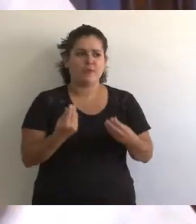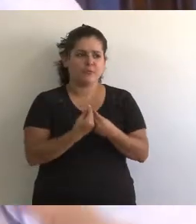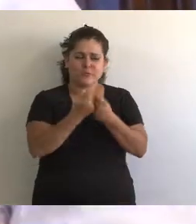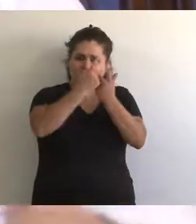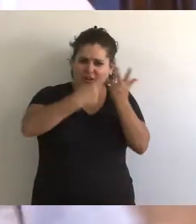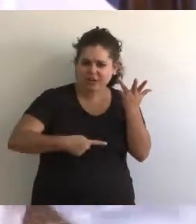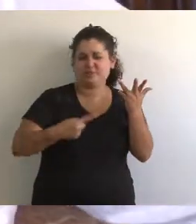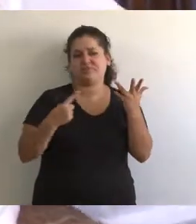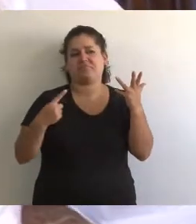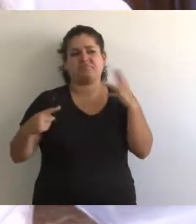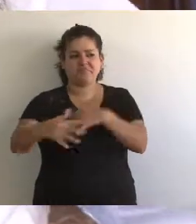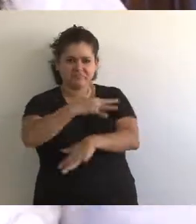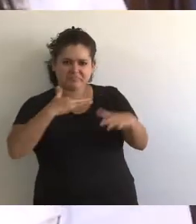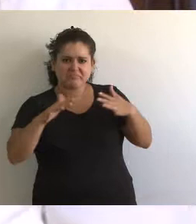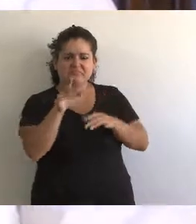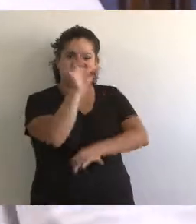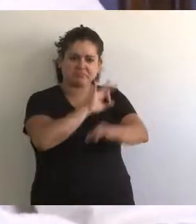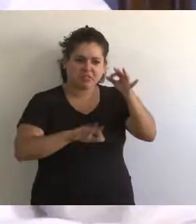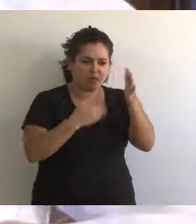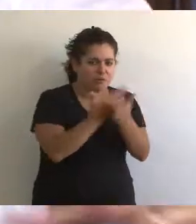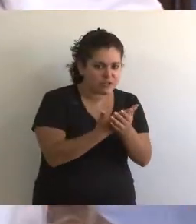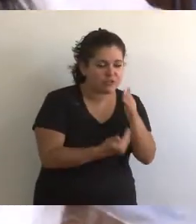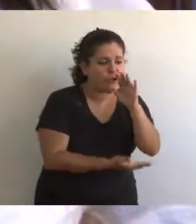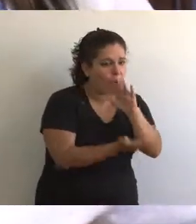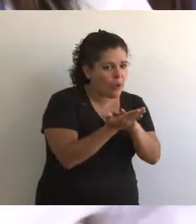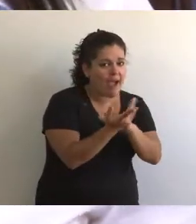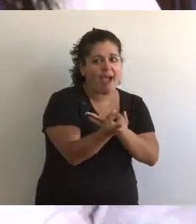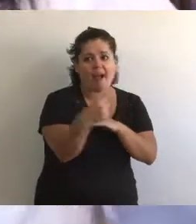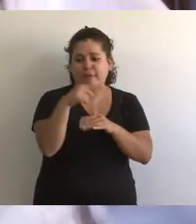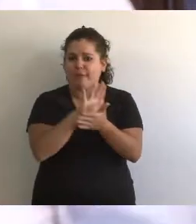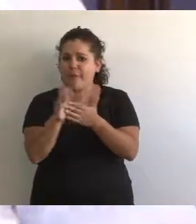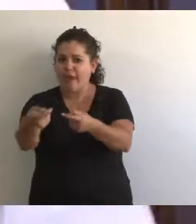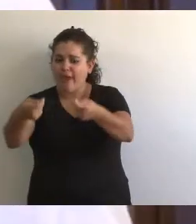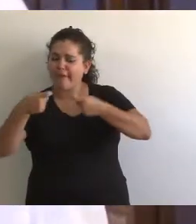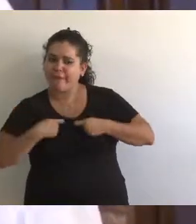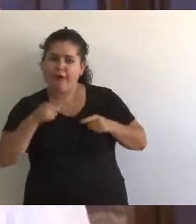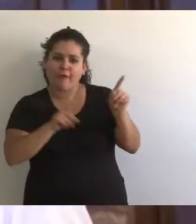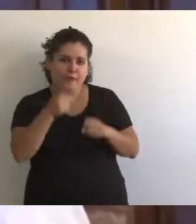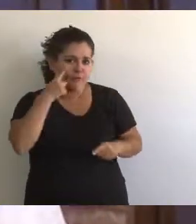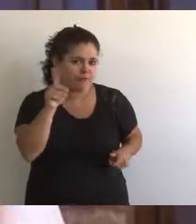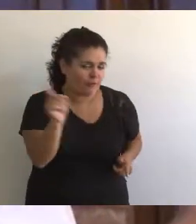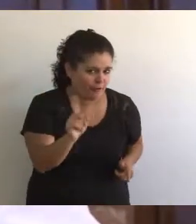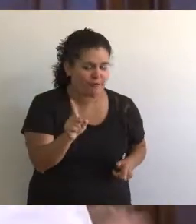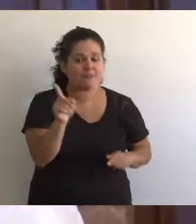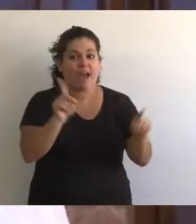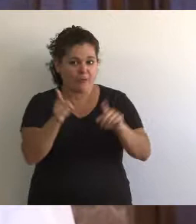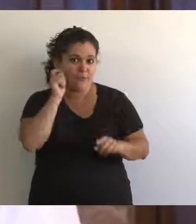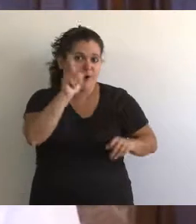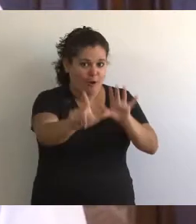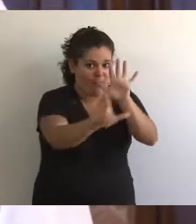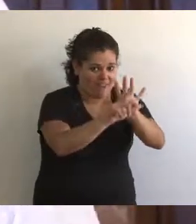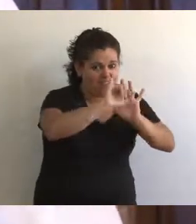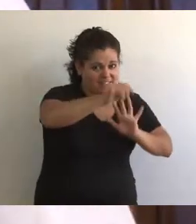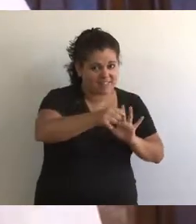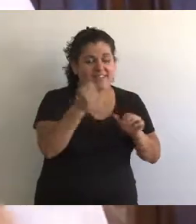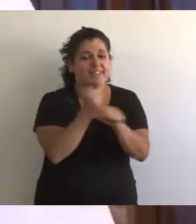tantas cuestiones que se transitan, esos proyectos que vienen, algunos van, otros no se conocen, algunos, la mayoría, ven la